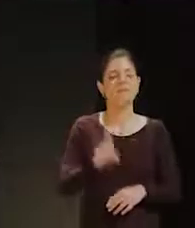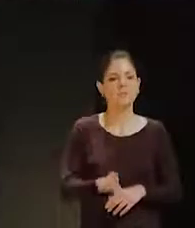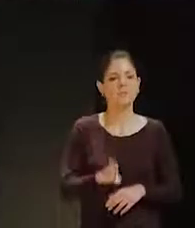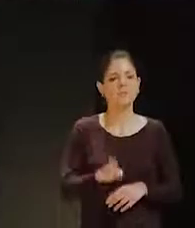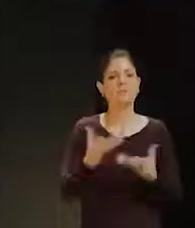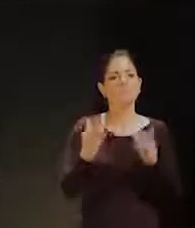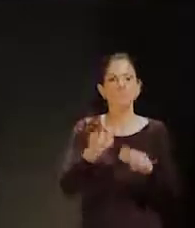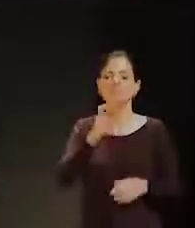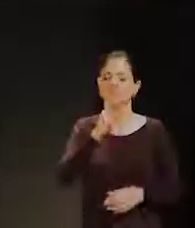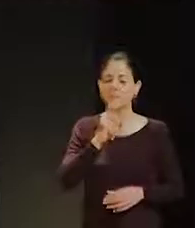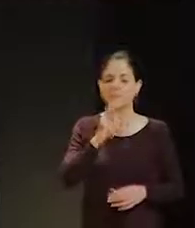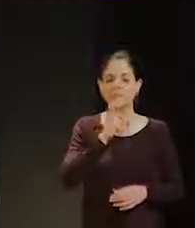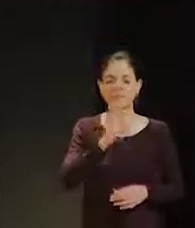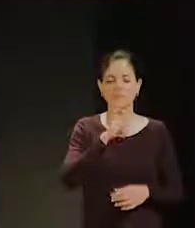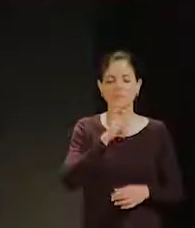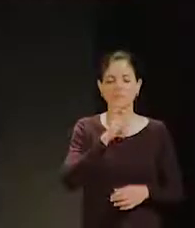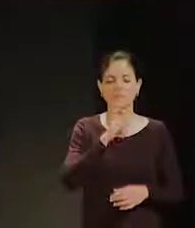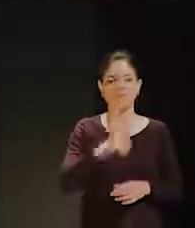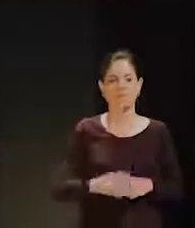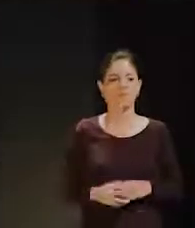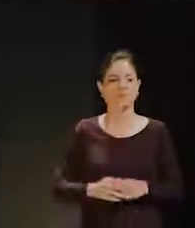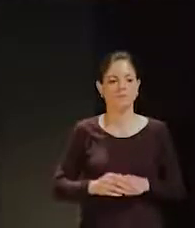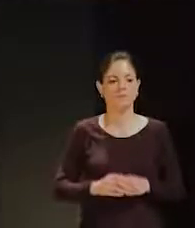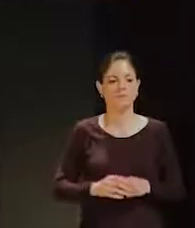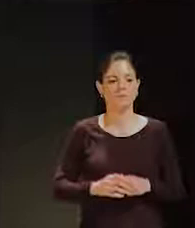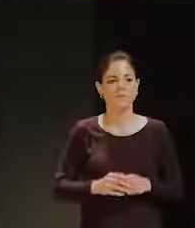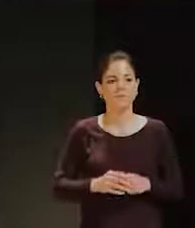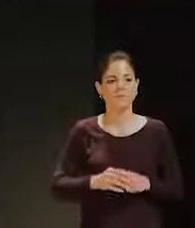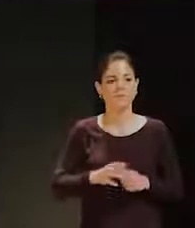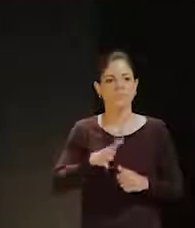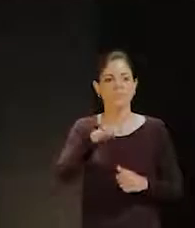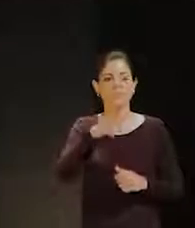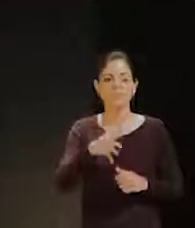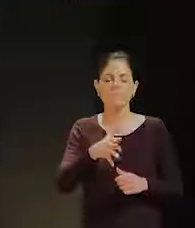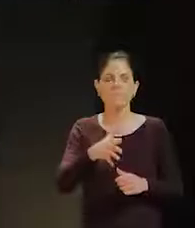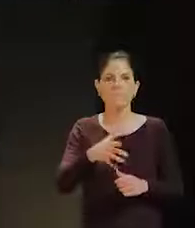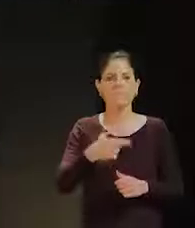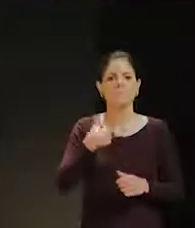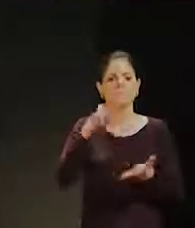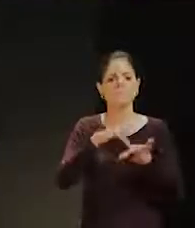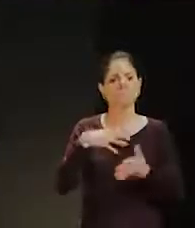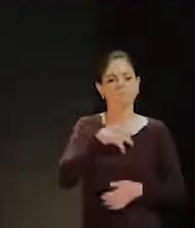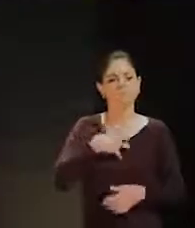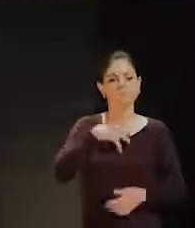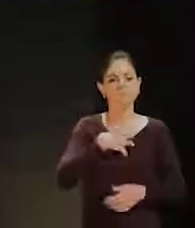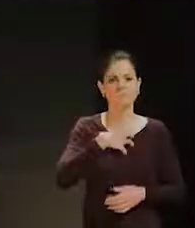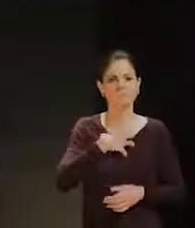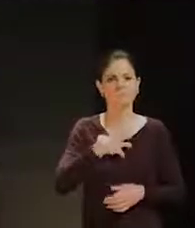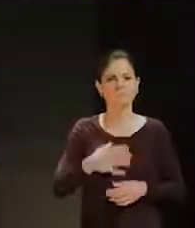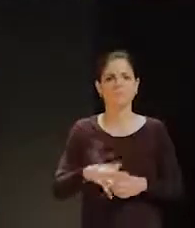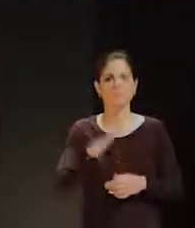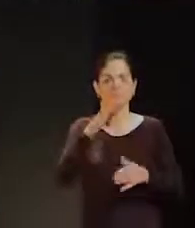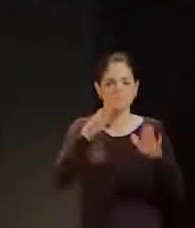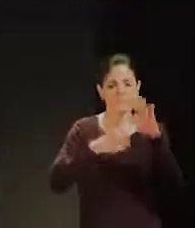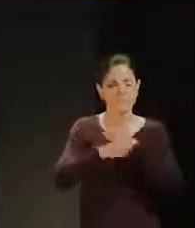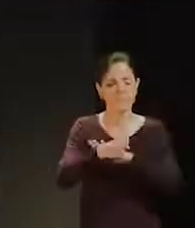muy difícil porque si trabajo, pierdo la ayuda de